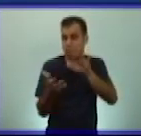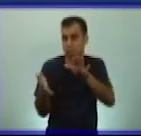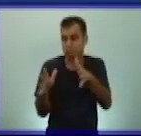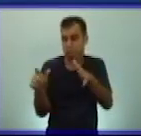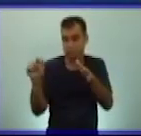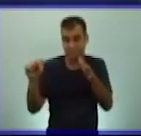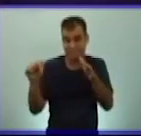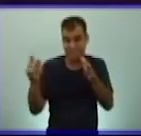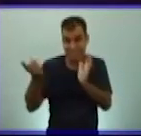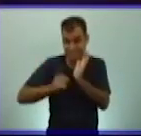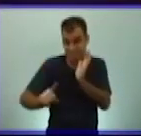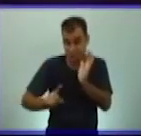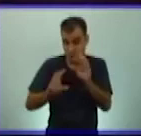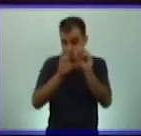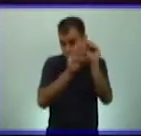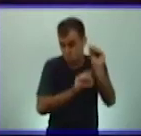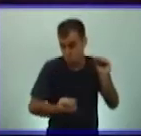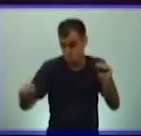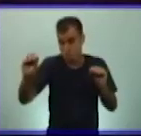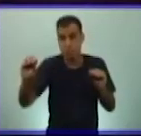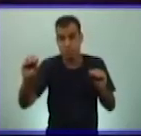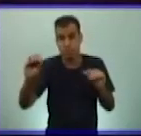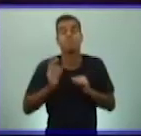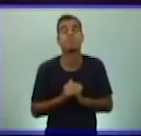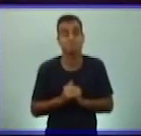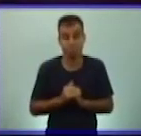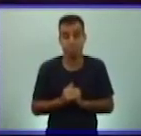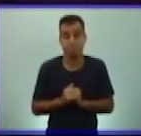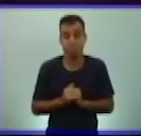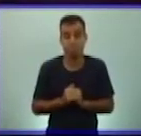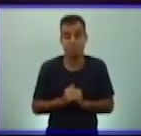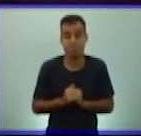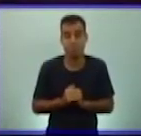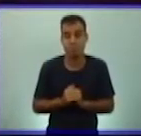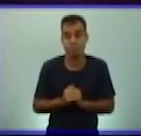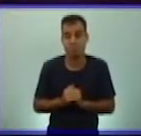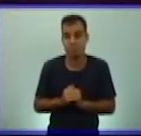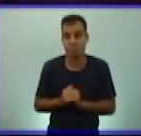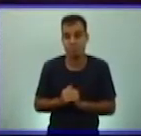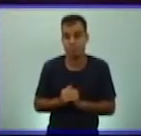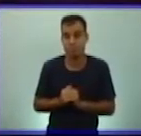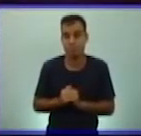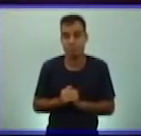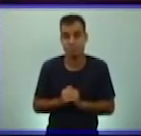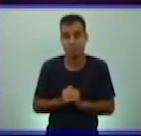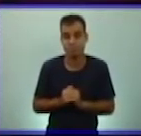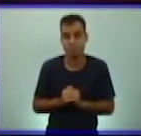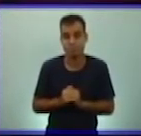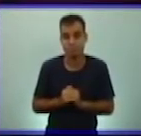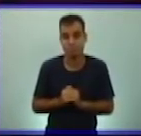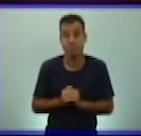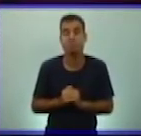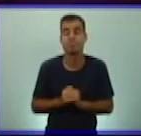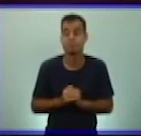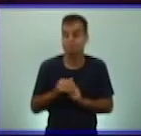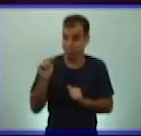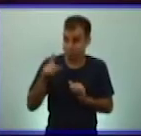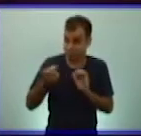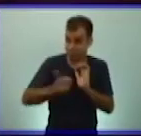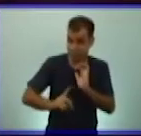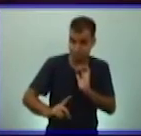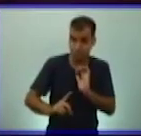toda la energía entonces está almacenada ¿dónde? En el inductor. y esta energía, en este